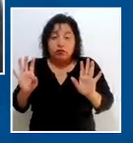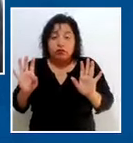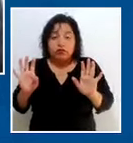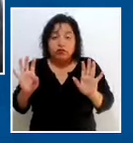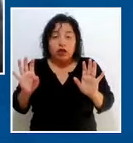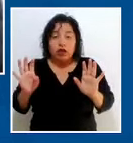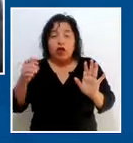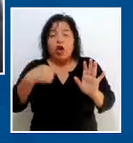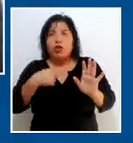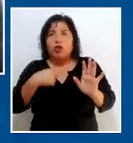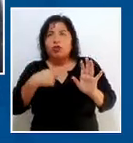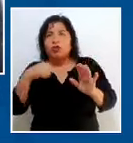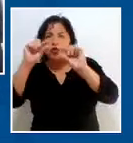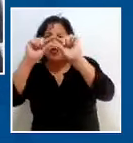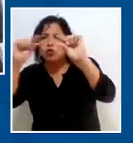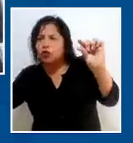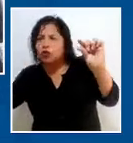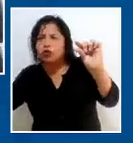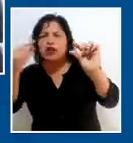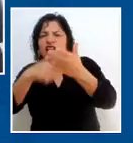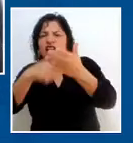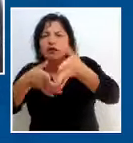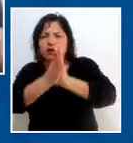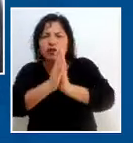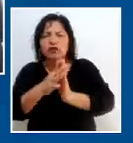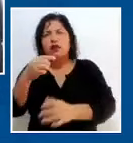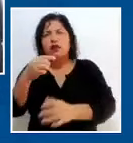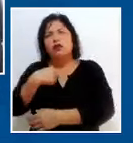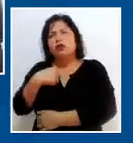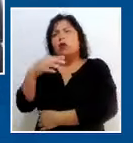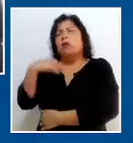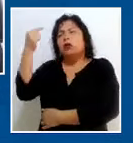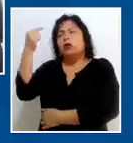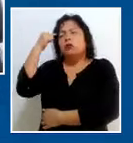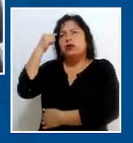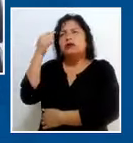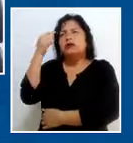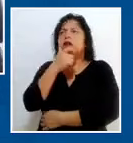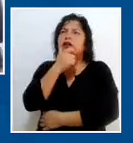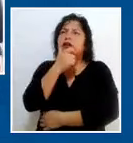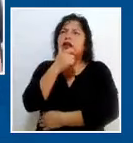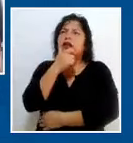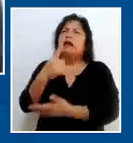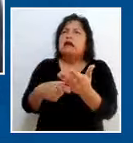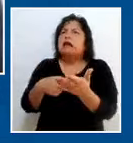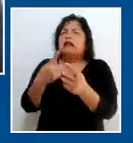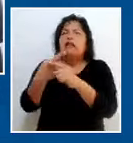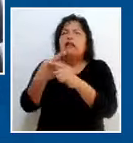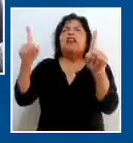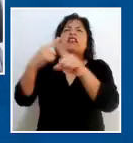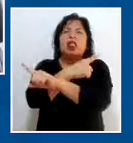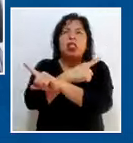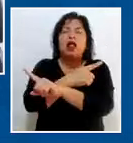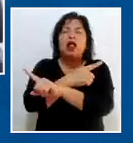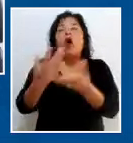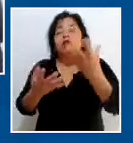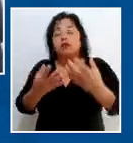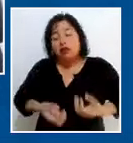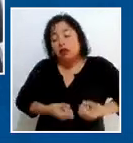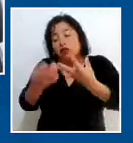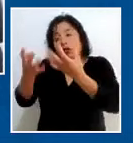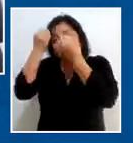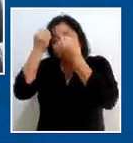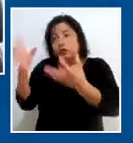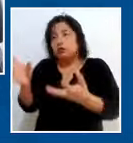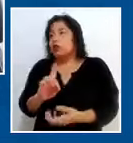me ciño a lo que puso en su solicitud, yo la puedo interpretar de una manera distinta y voy a denegar o voy a entregar información que no